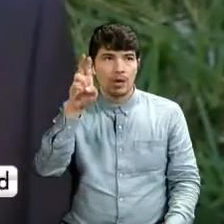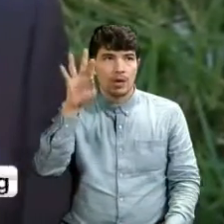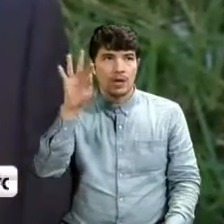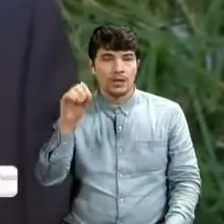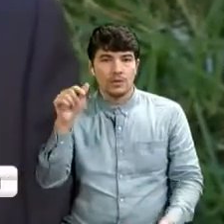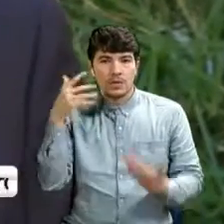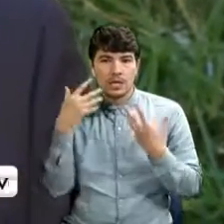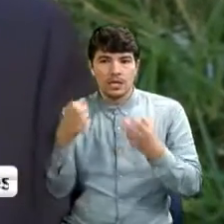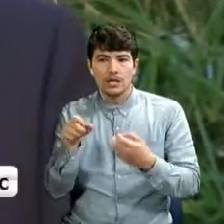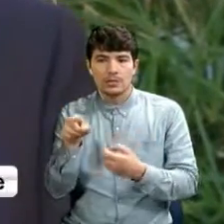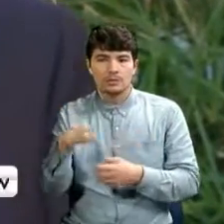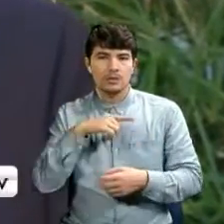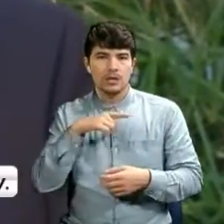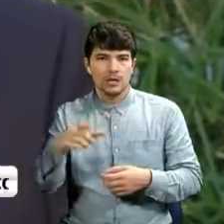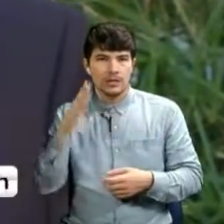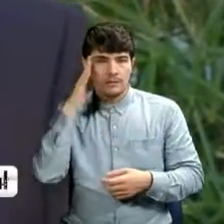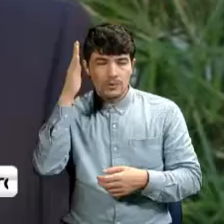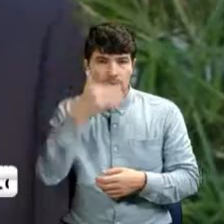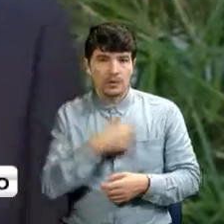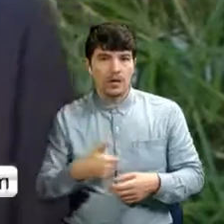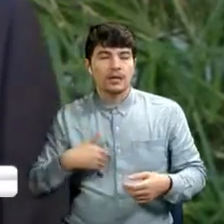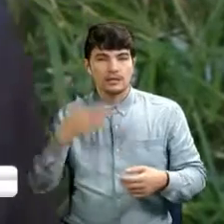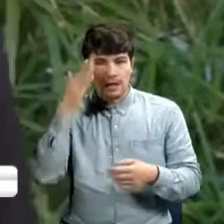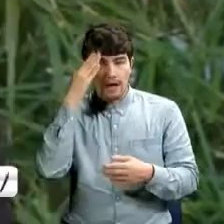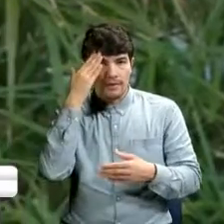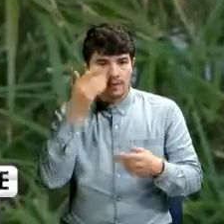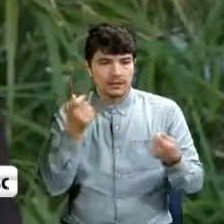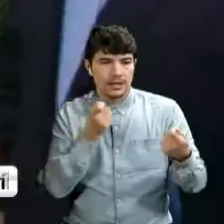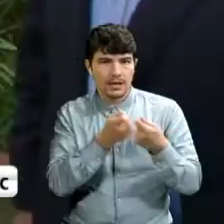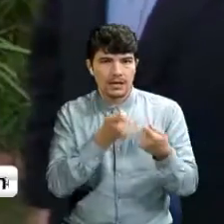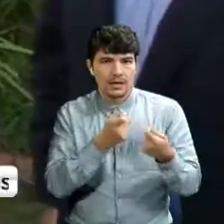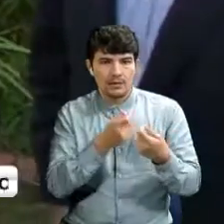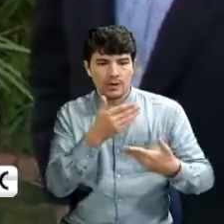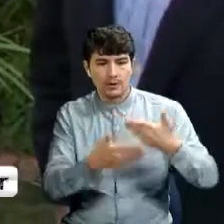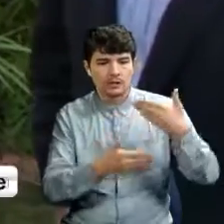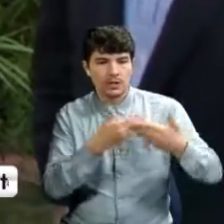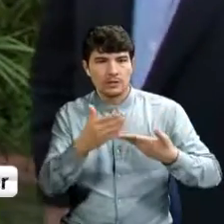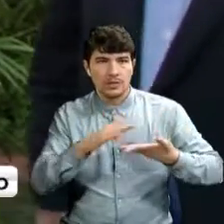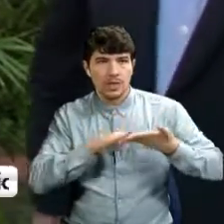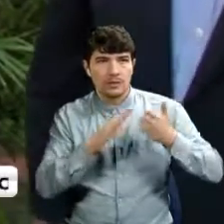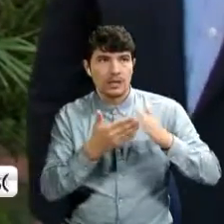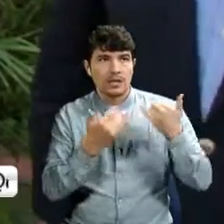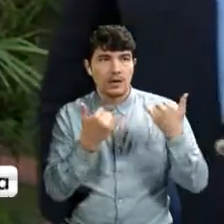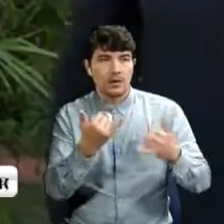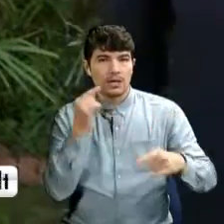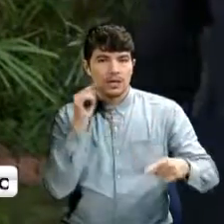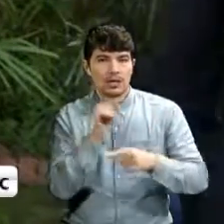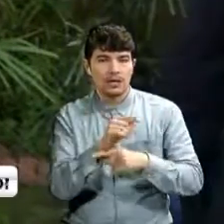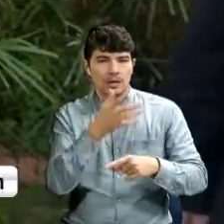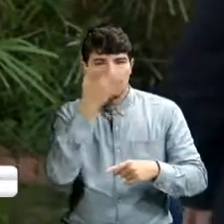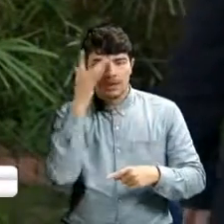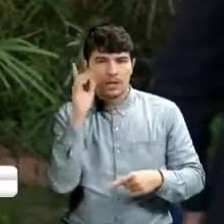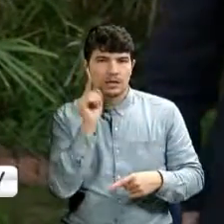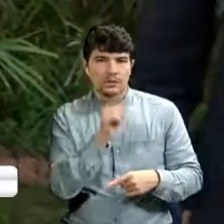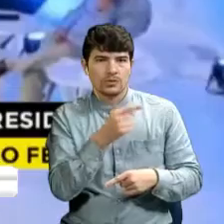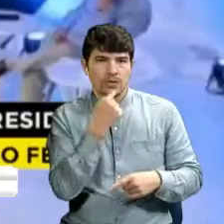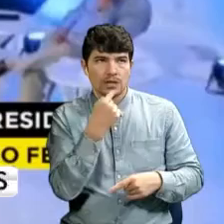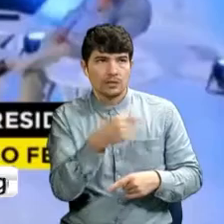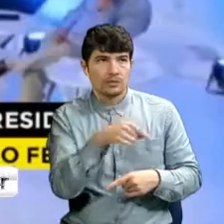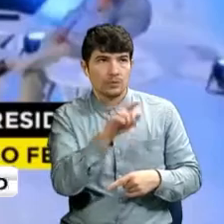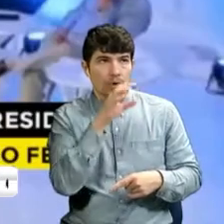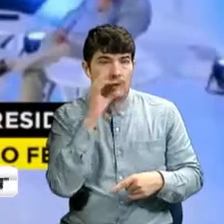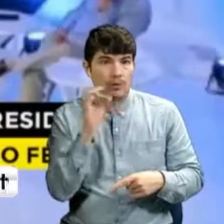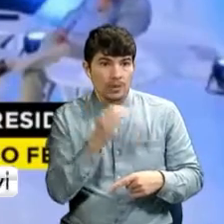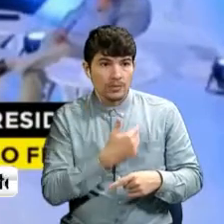líder del ejecutivo sabe que su cercanía con el proceso de paz como jefe negociador en la habana ha generado críticas por la oposición quienes señalan que de